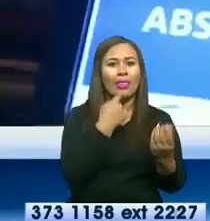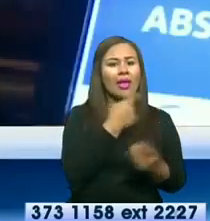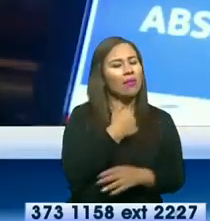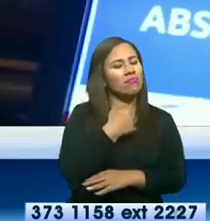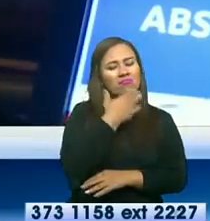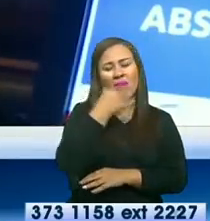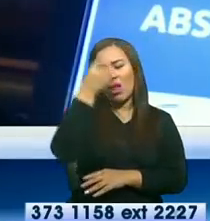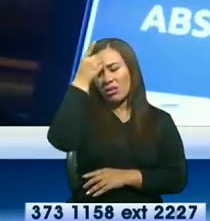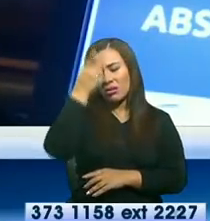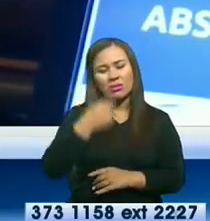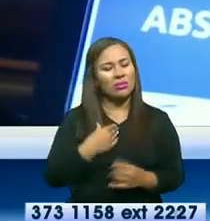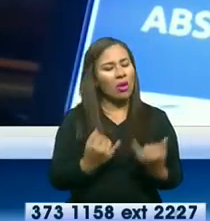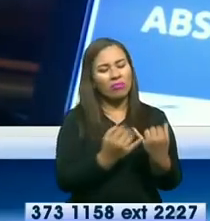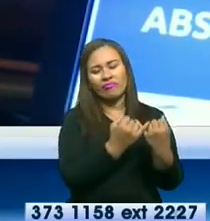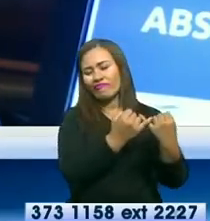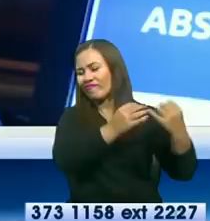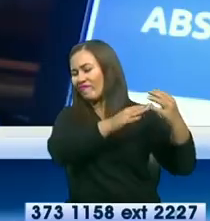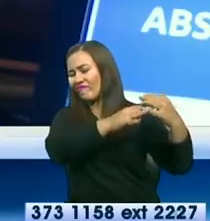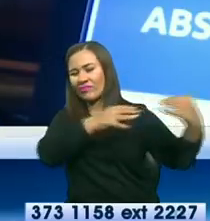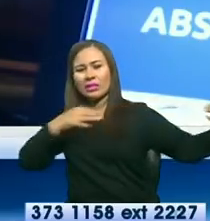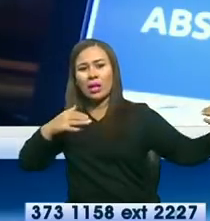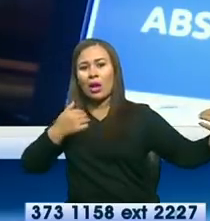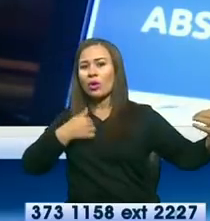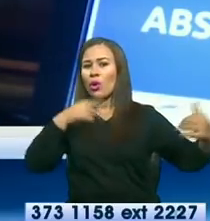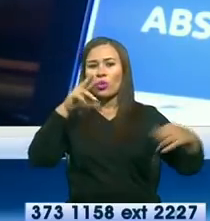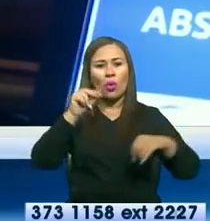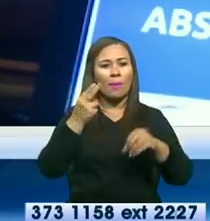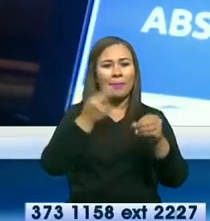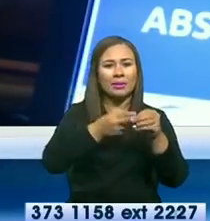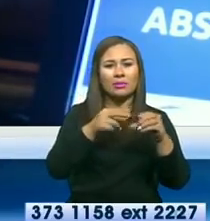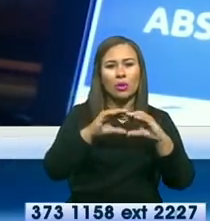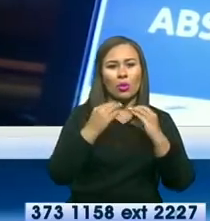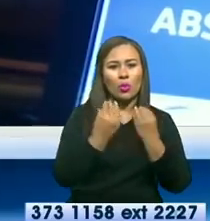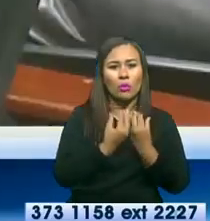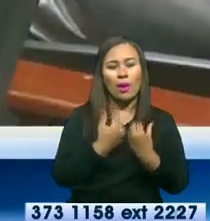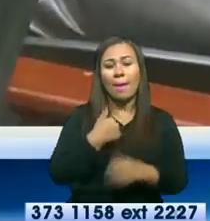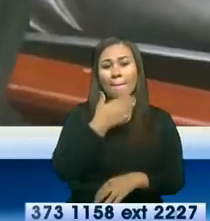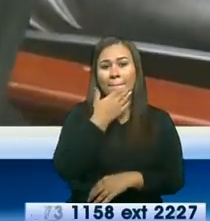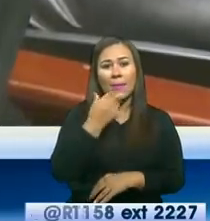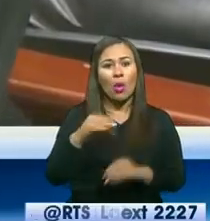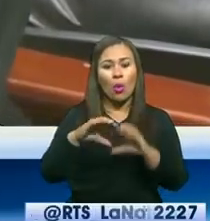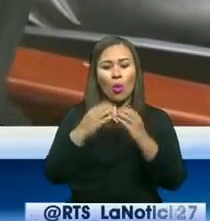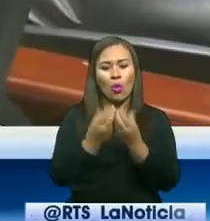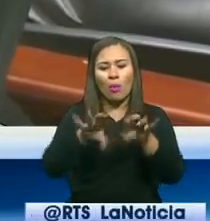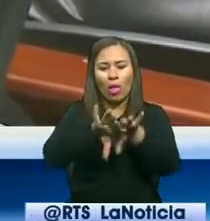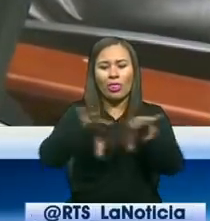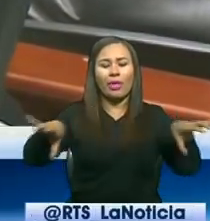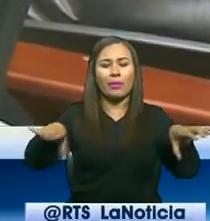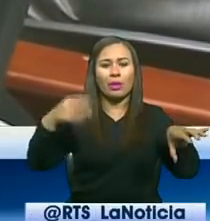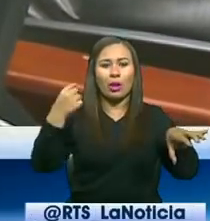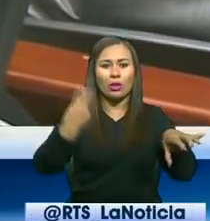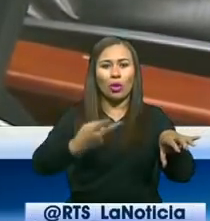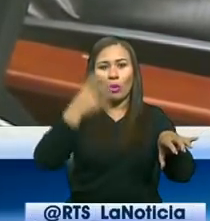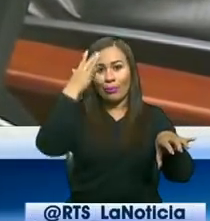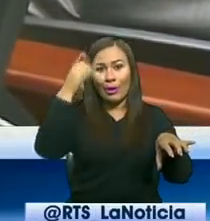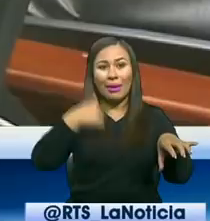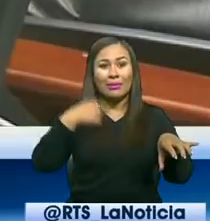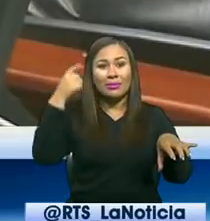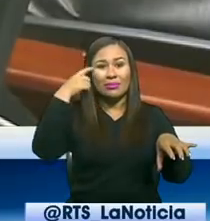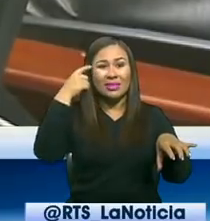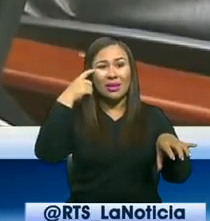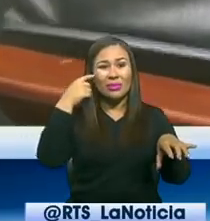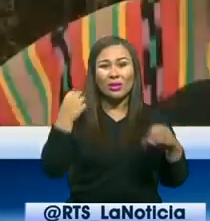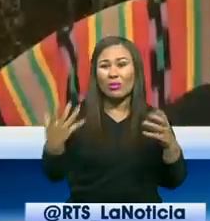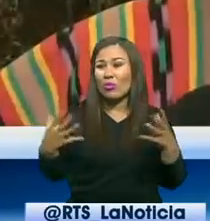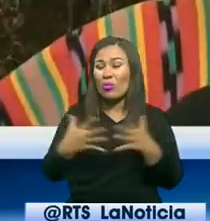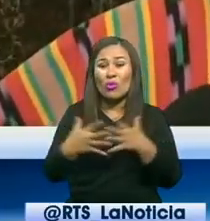decisión individual de no participar más en el bloque y que era preferible que el bloque se parte en dos, pues las diferencias internas eran muy